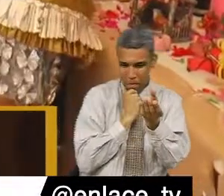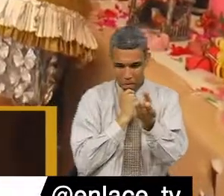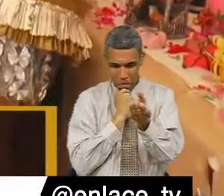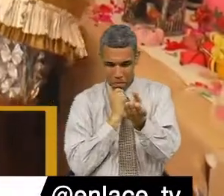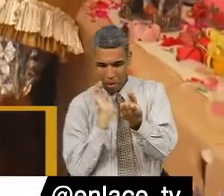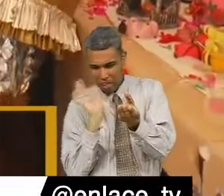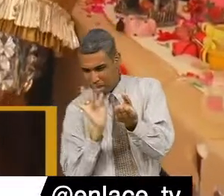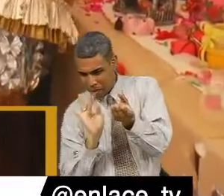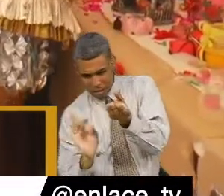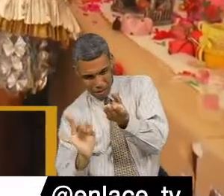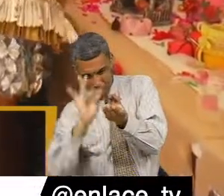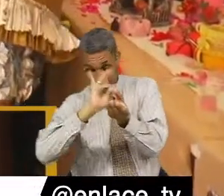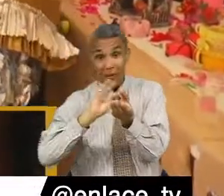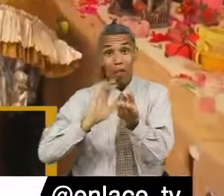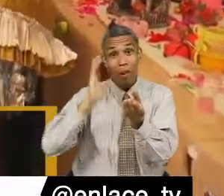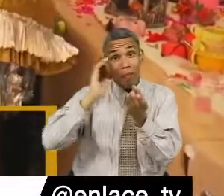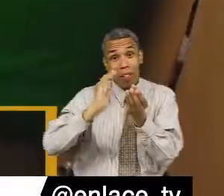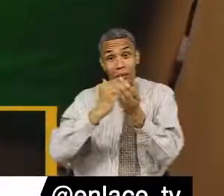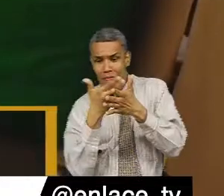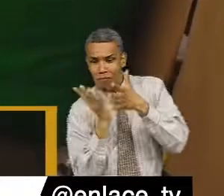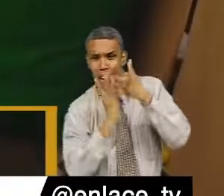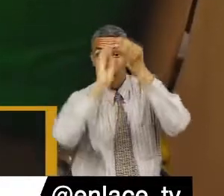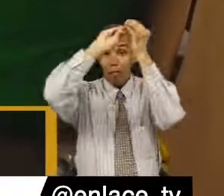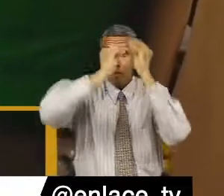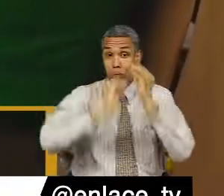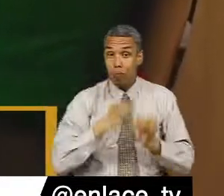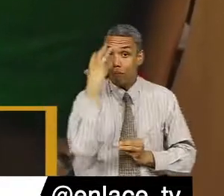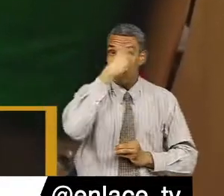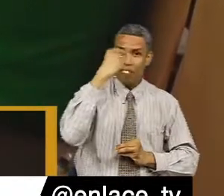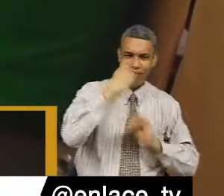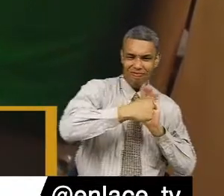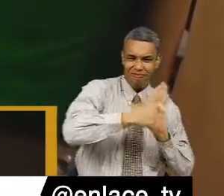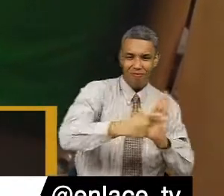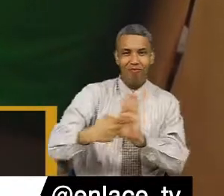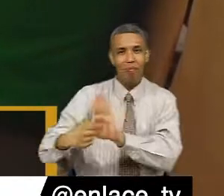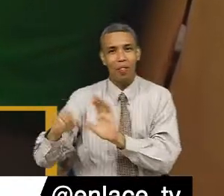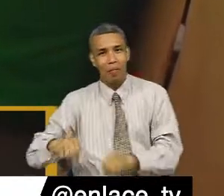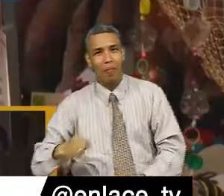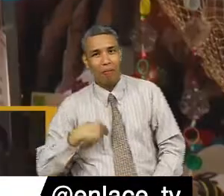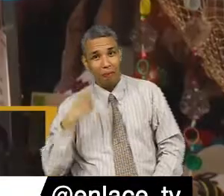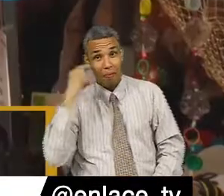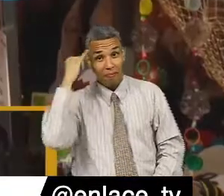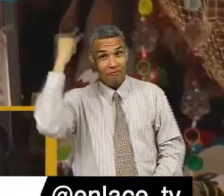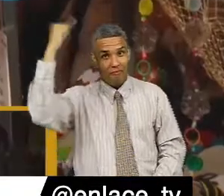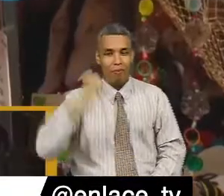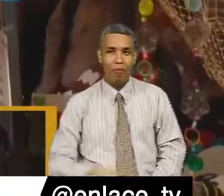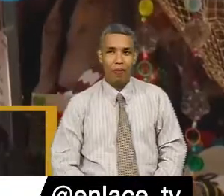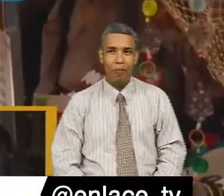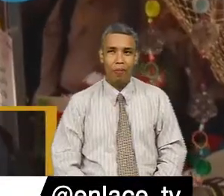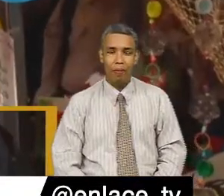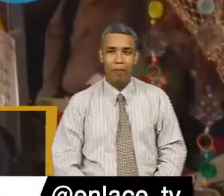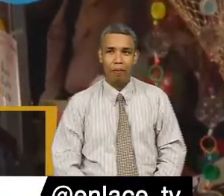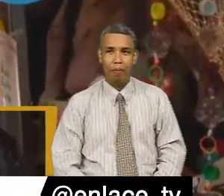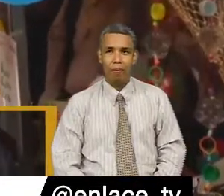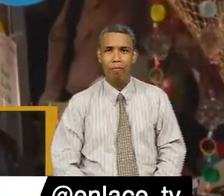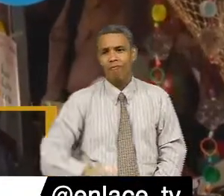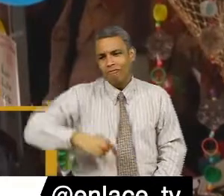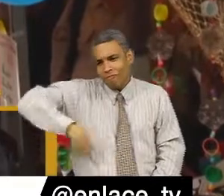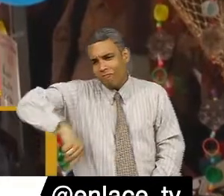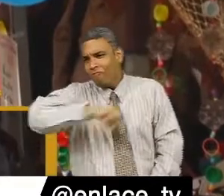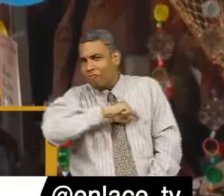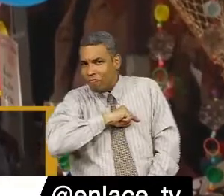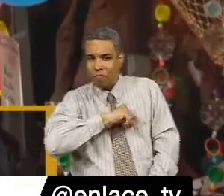La exposición de manualidades fue realizada gracias a la capacitación que realizó la administración municipal. Estamos acompañando a todos los